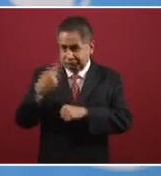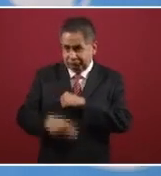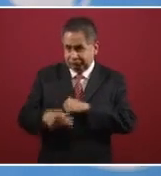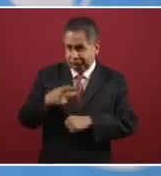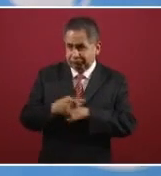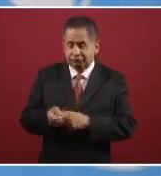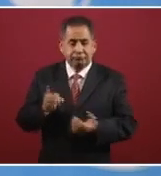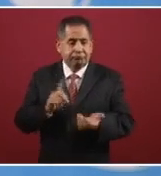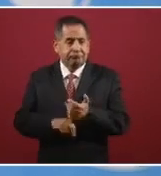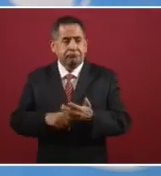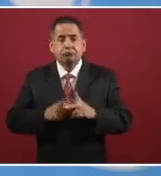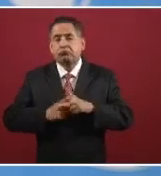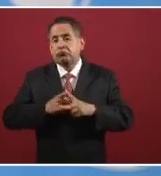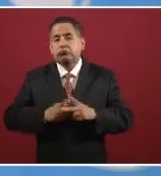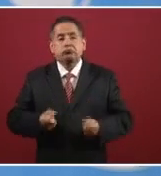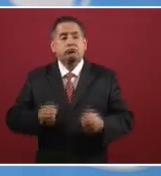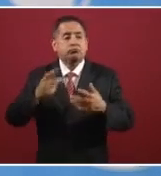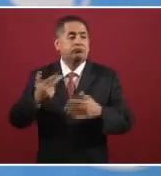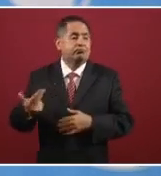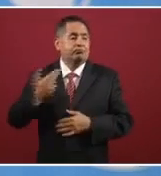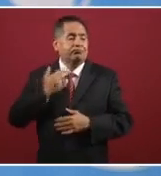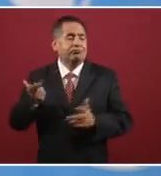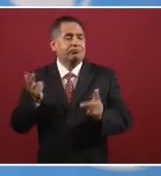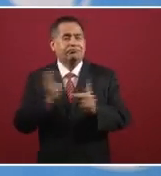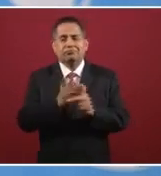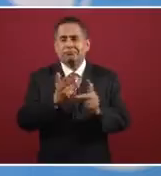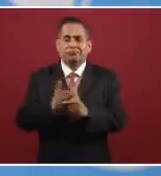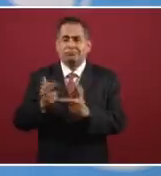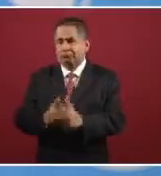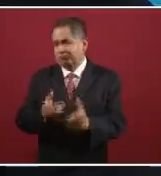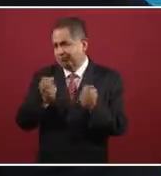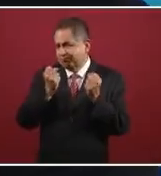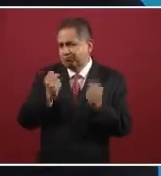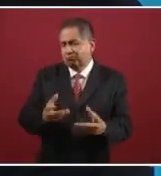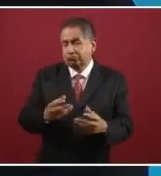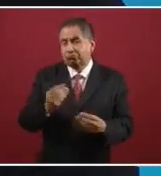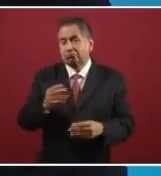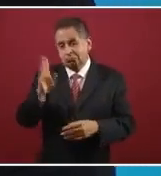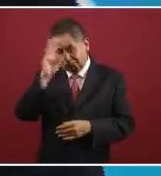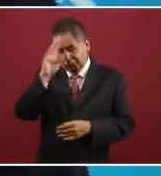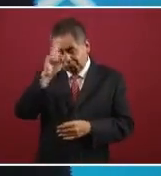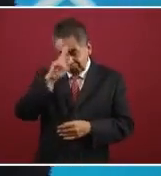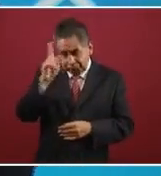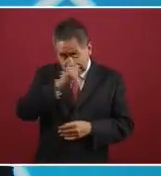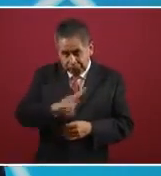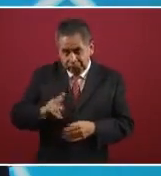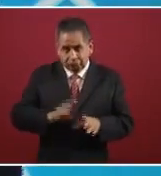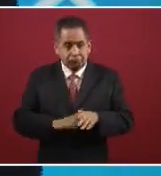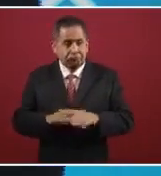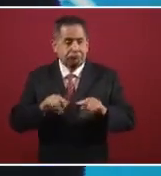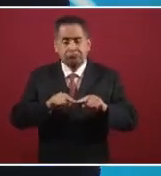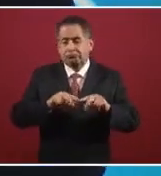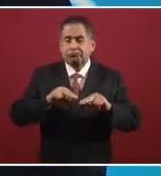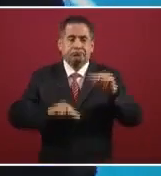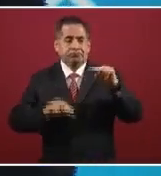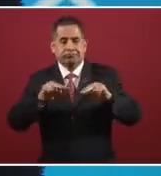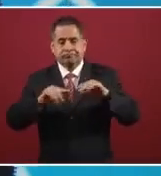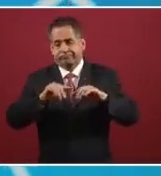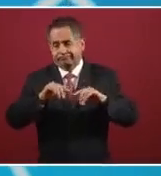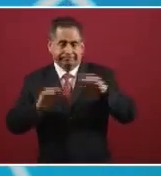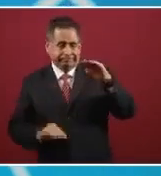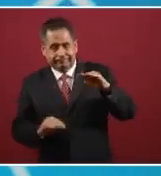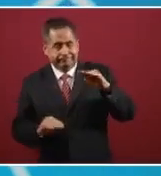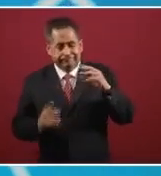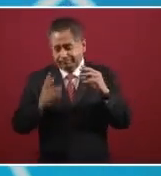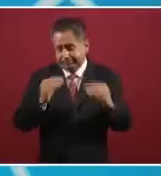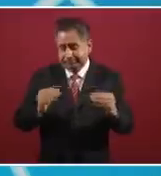homicidio muy altas en la región y las desigualdades territoriales también siguen siendo un reto muy grande y un foco